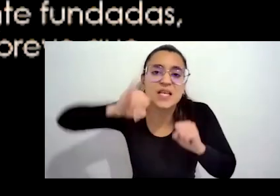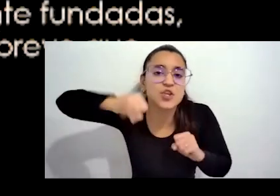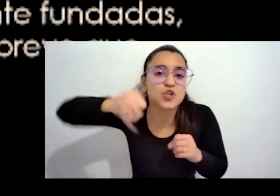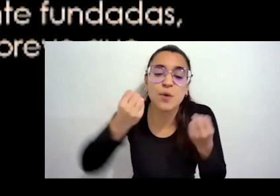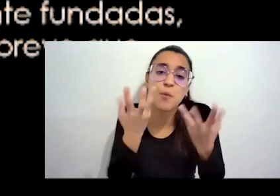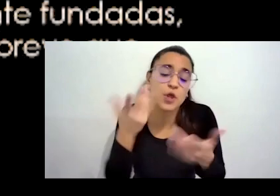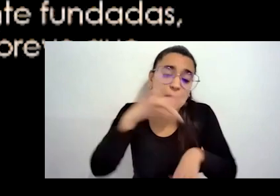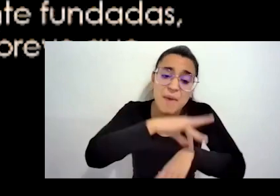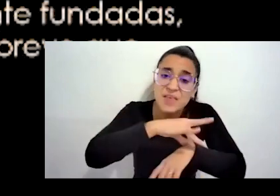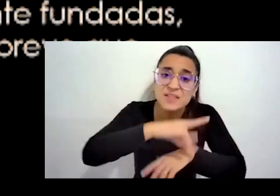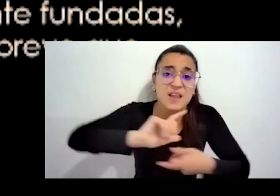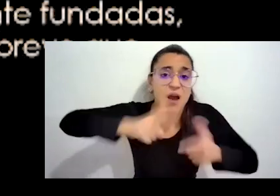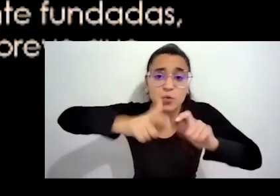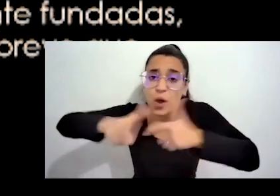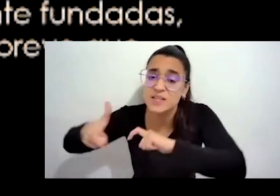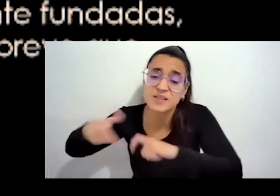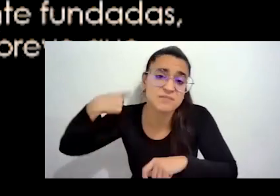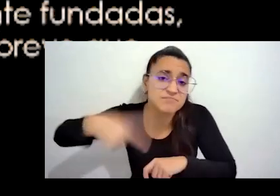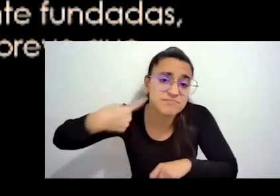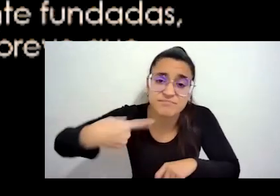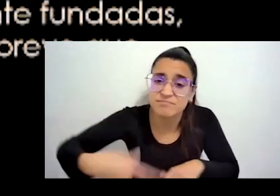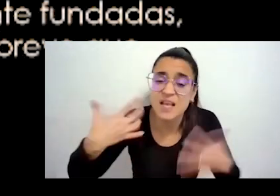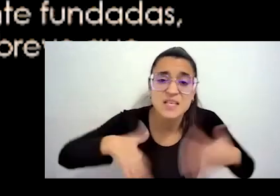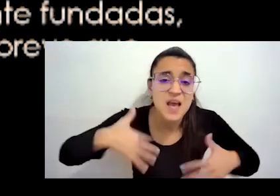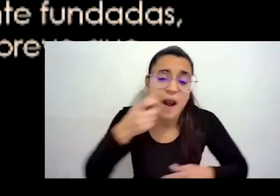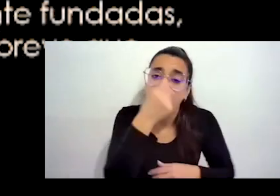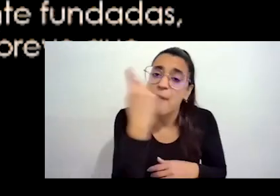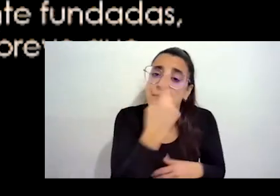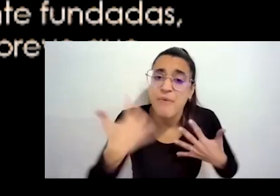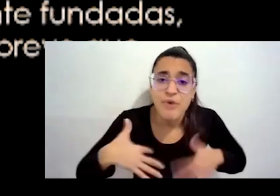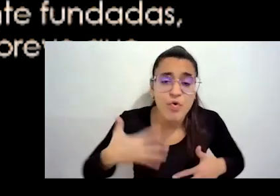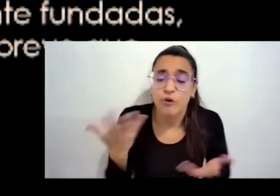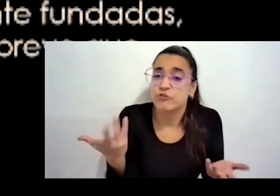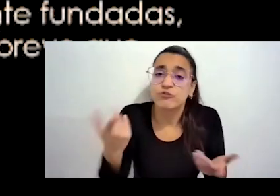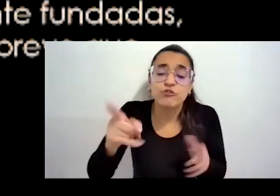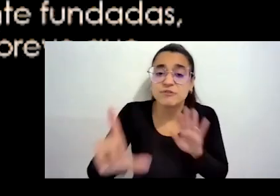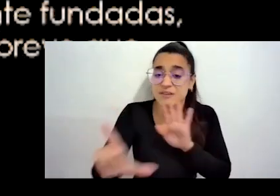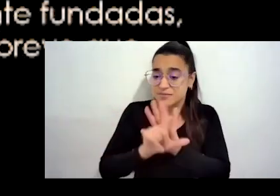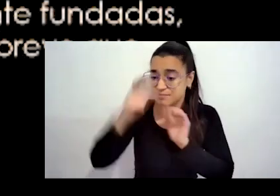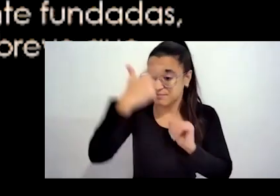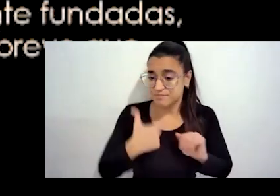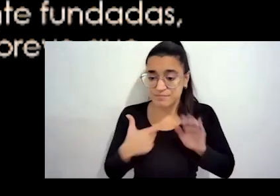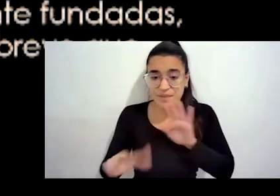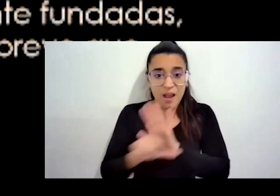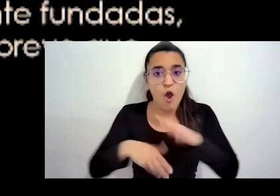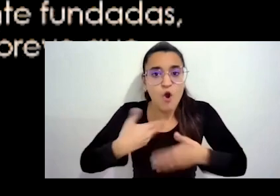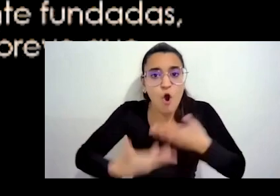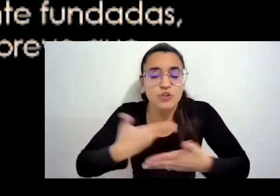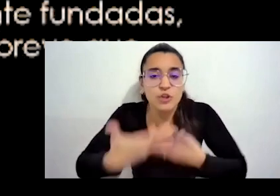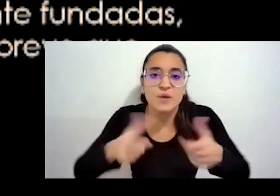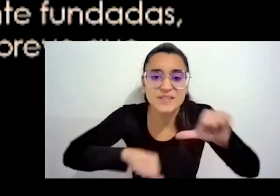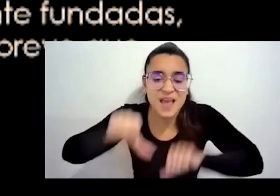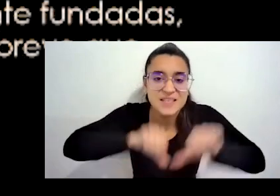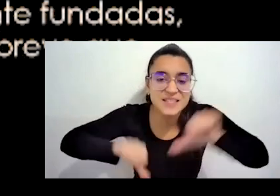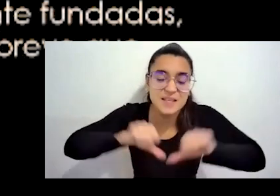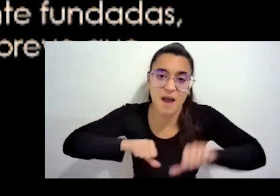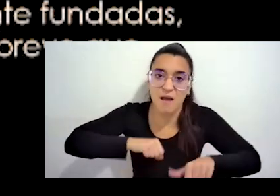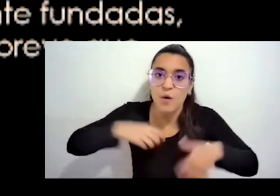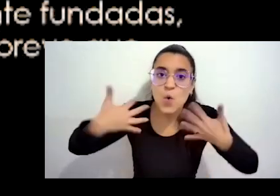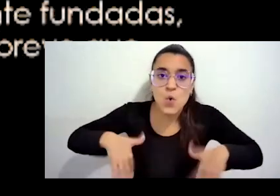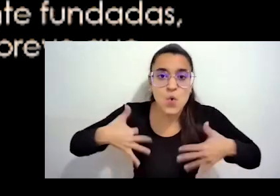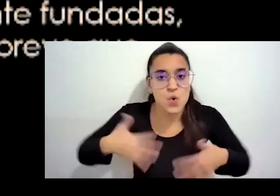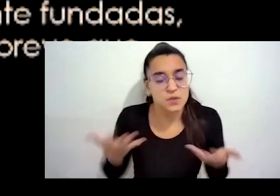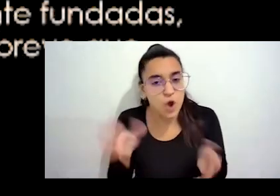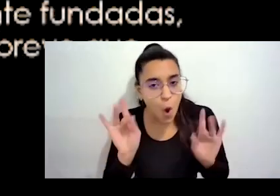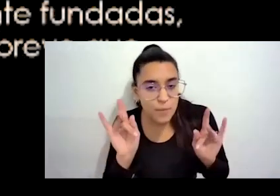medicina se actualiza permanentemente. Entonces, es muy difícil desde el legislador seguir a la ciencia. Entonces, eso en